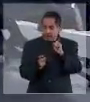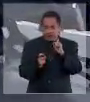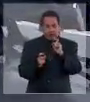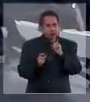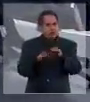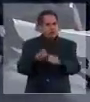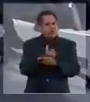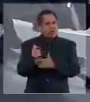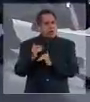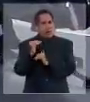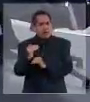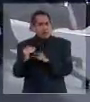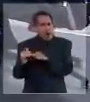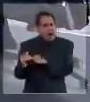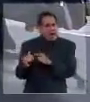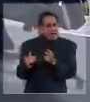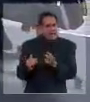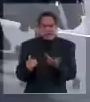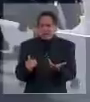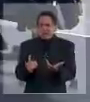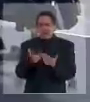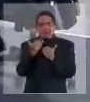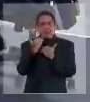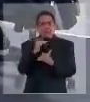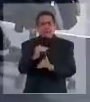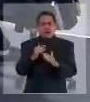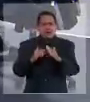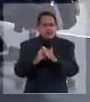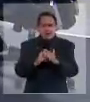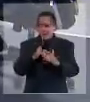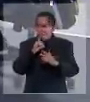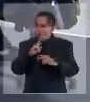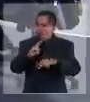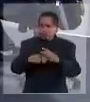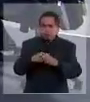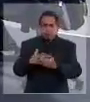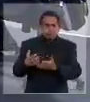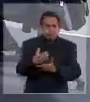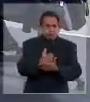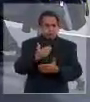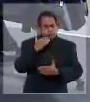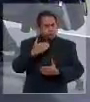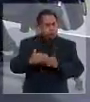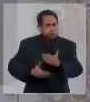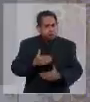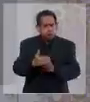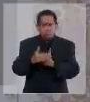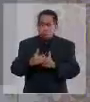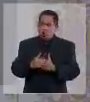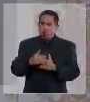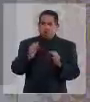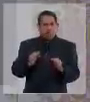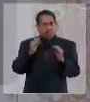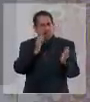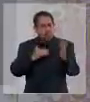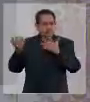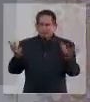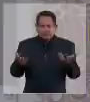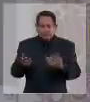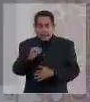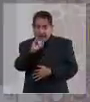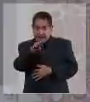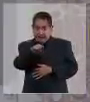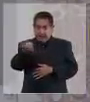mínimo y eso evidentemente limita la posibilidad de ir creando infraestructura de primer mundo. El Seguro Social debe ser